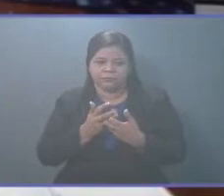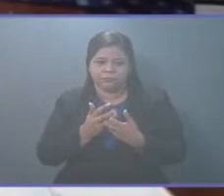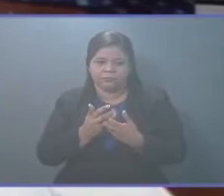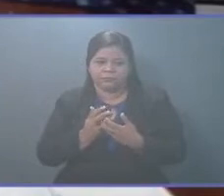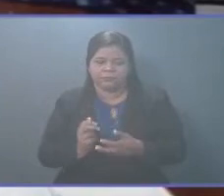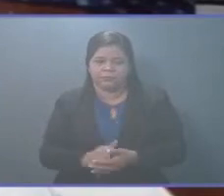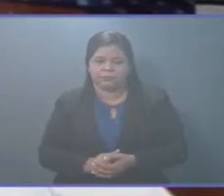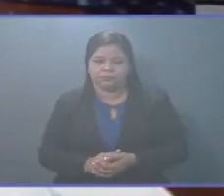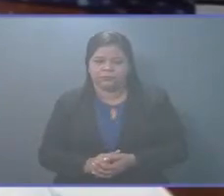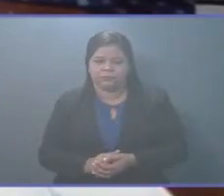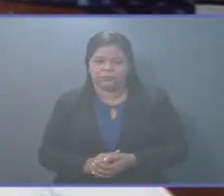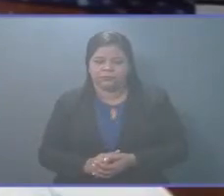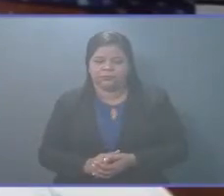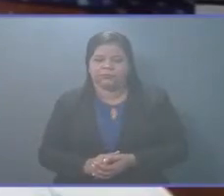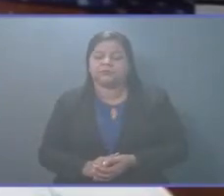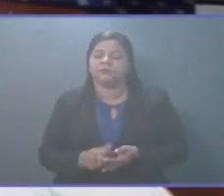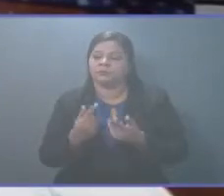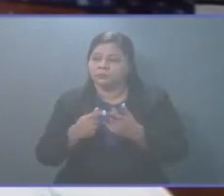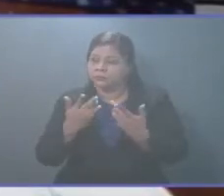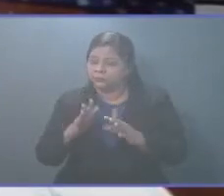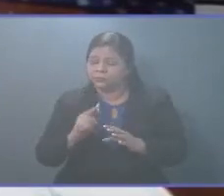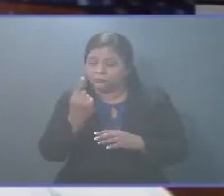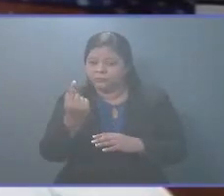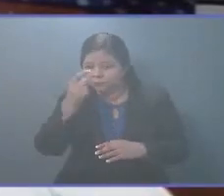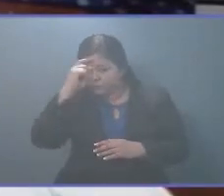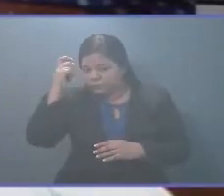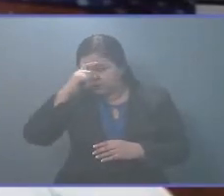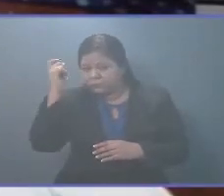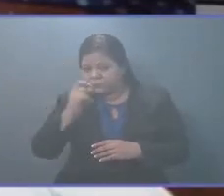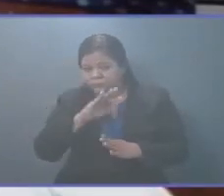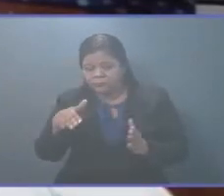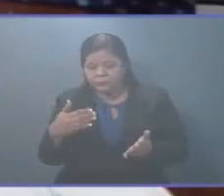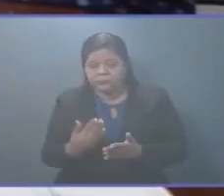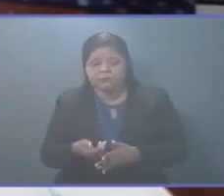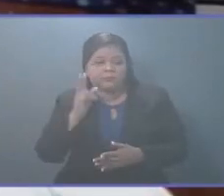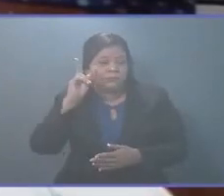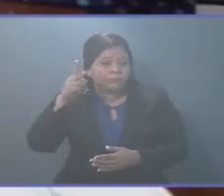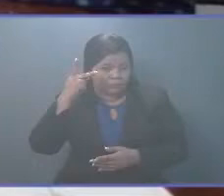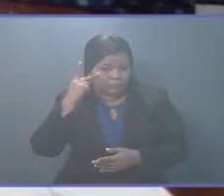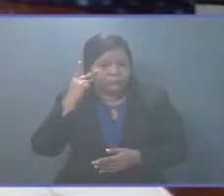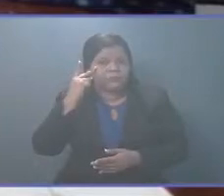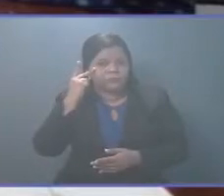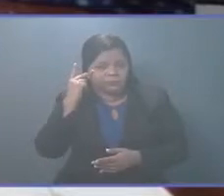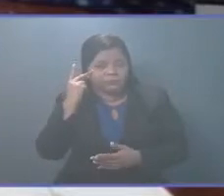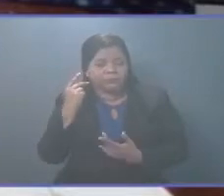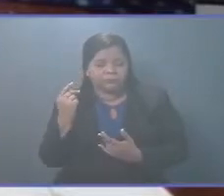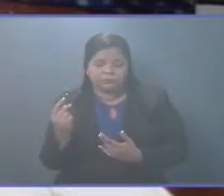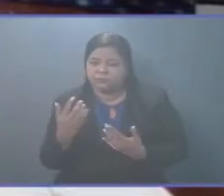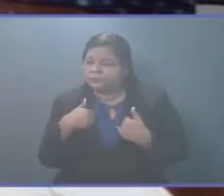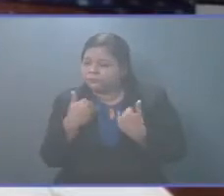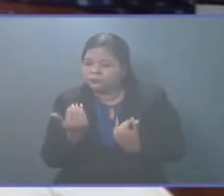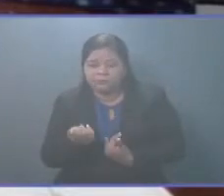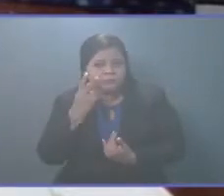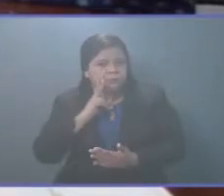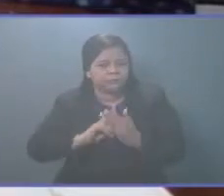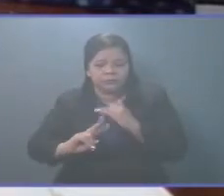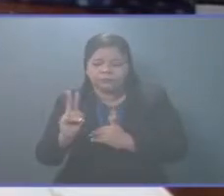Porque mucho trabajador cuando no está organizado, pero eso no quiere decir que no aporta, que no tiene visión de